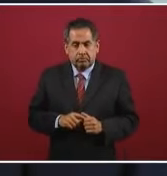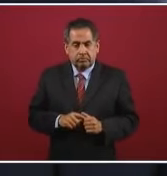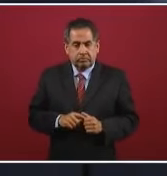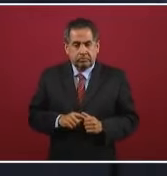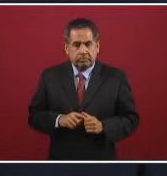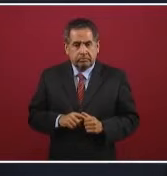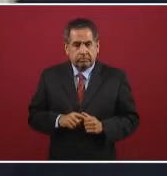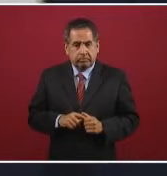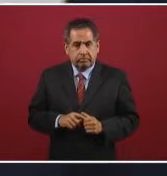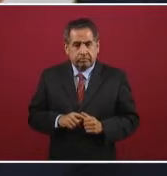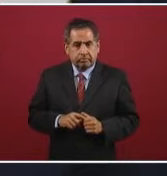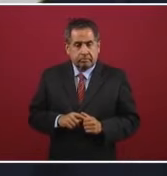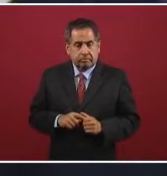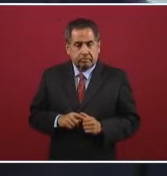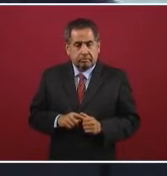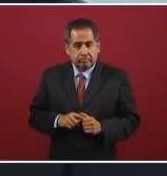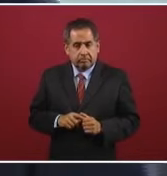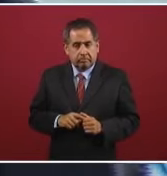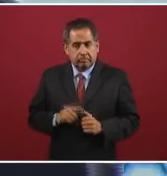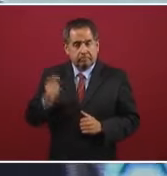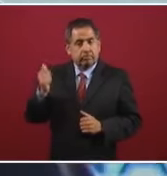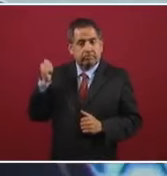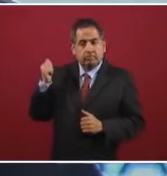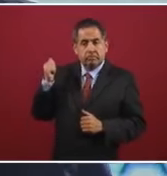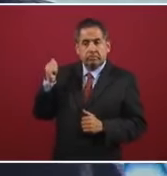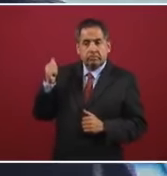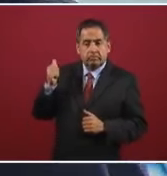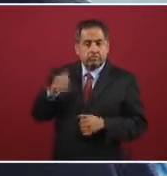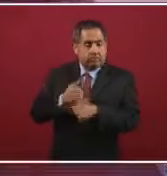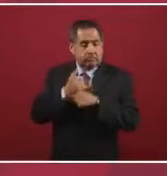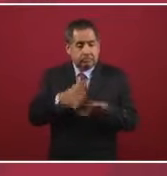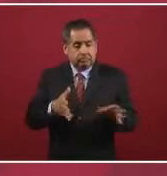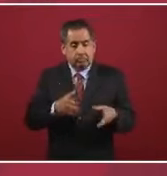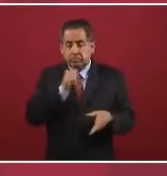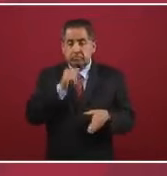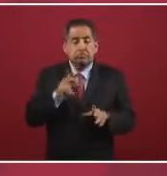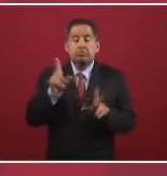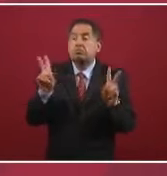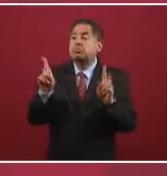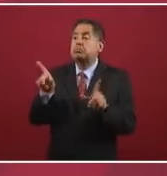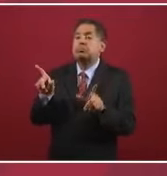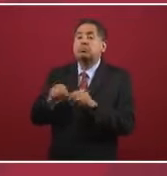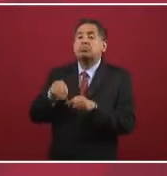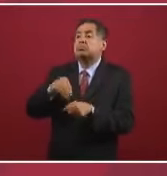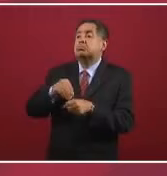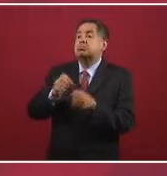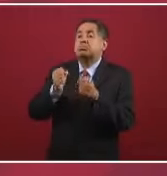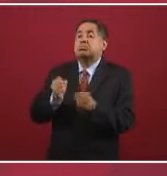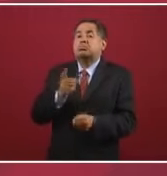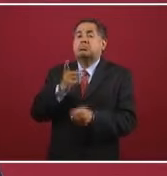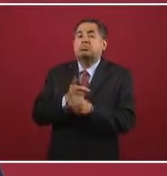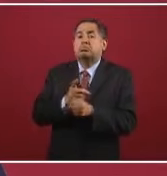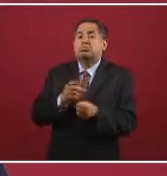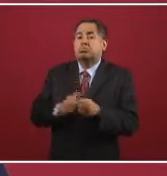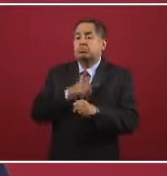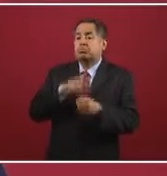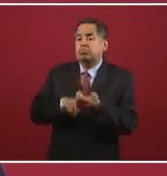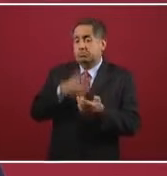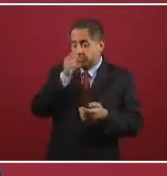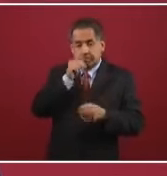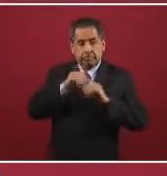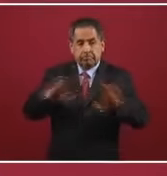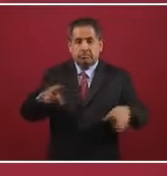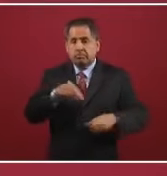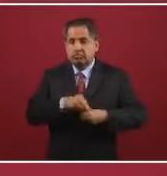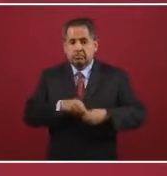de no presentar información por seguridad nacional. Esto, sí,